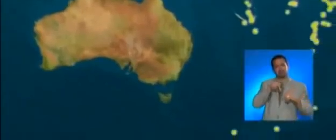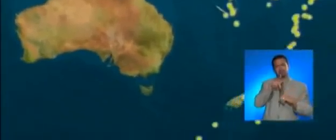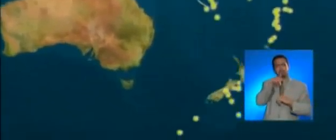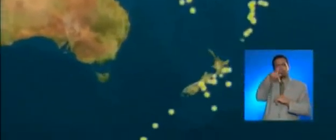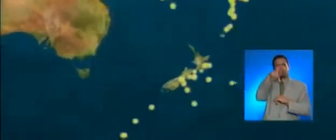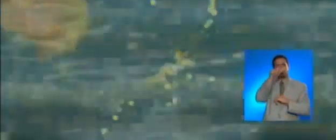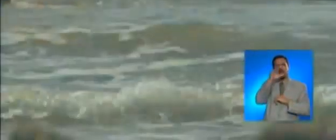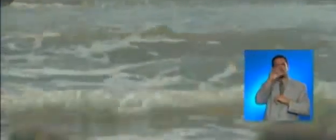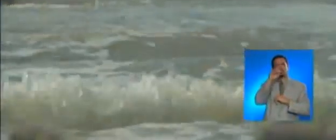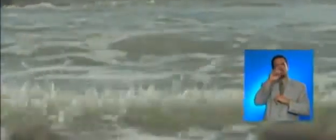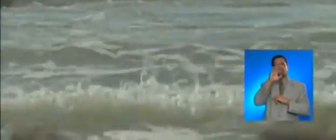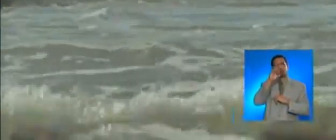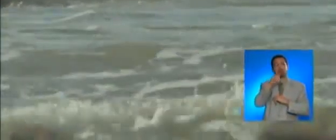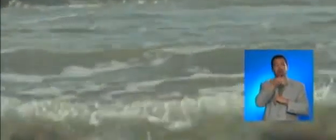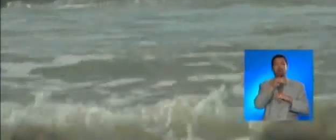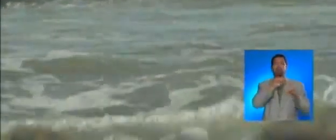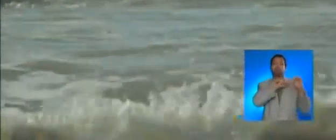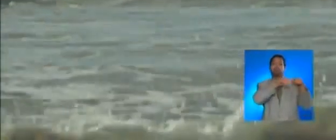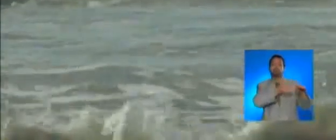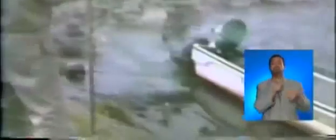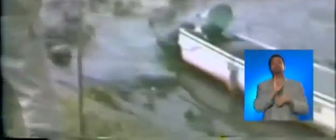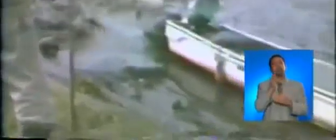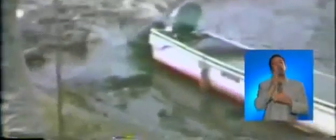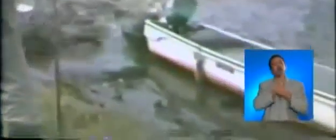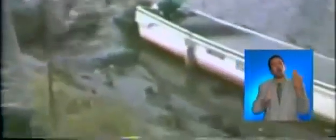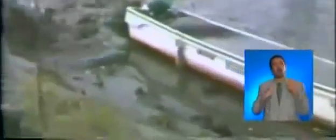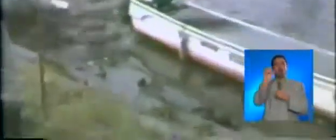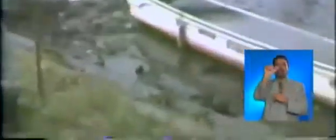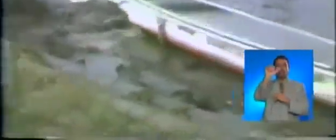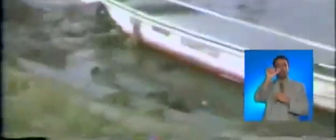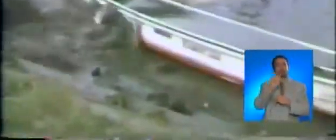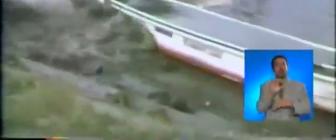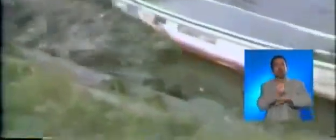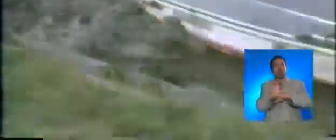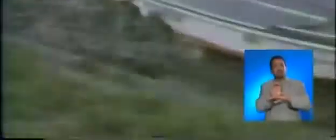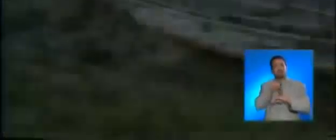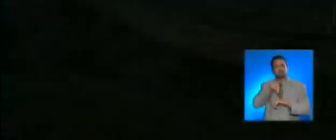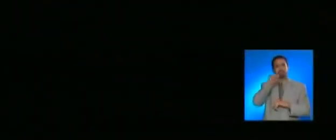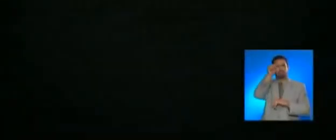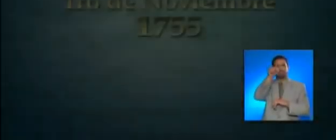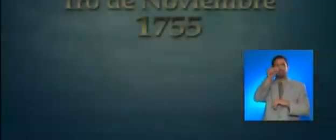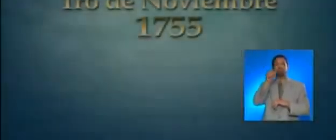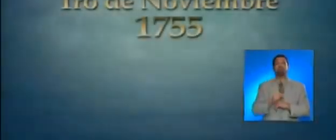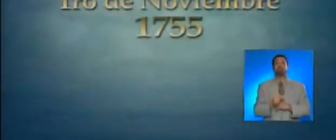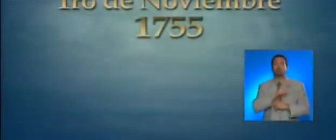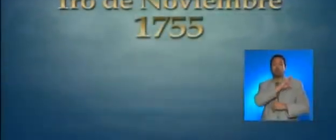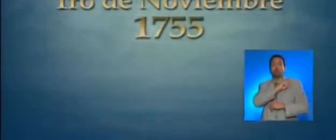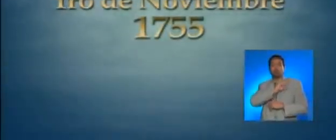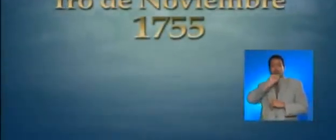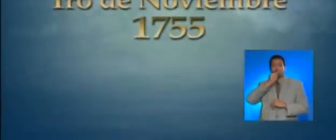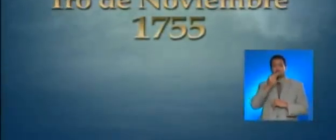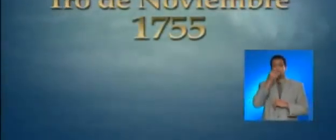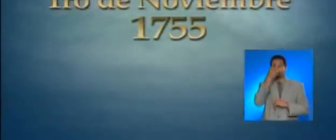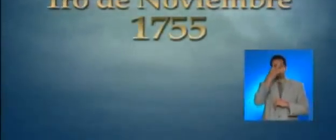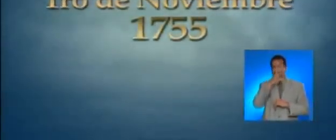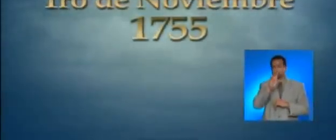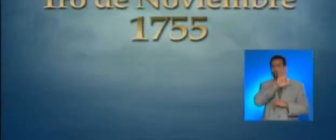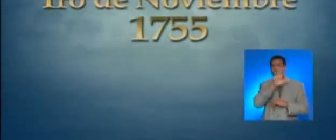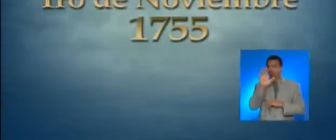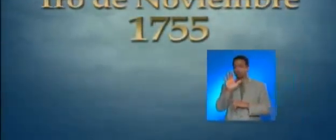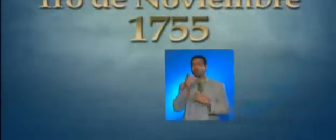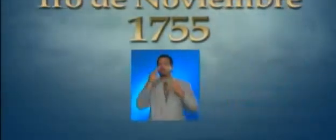se propague en su mayoría en la dirección perpendicular a la dirección de la falla. Este tipo de falla es común a lo largo de zonas de